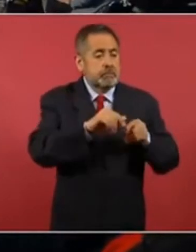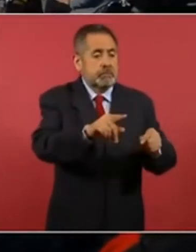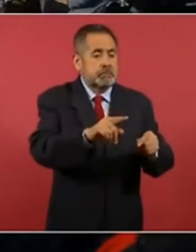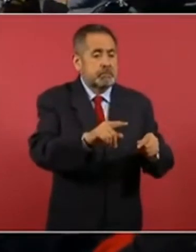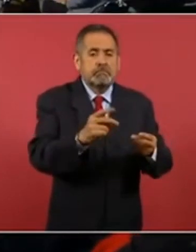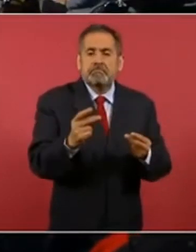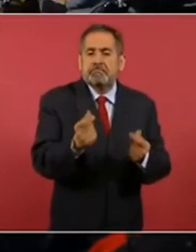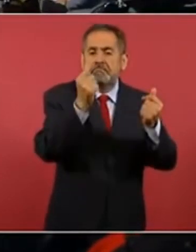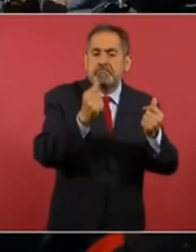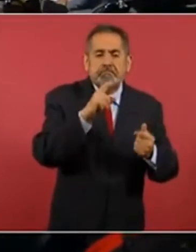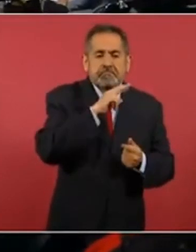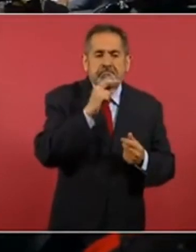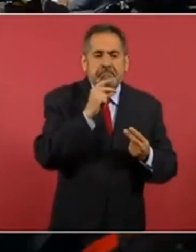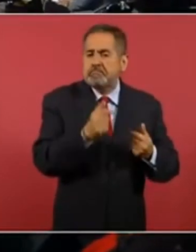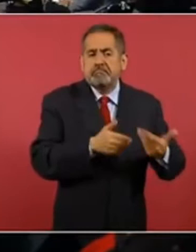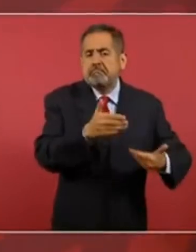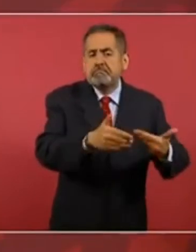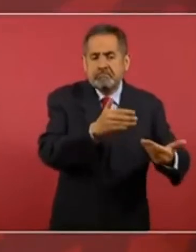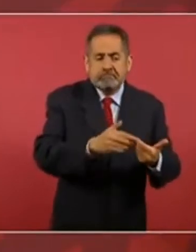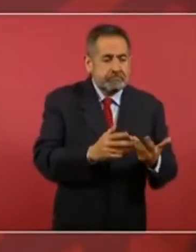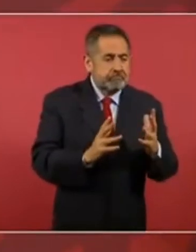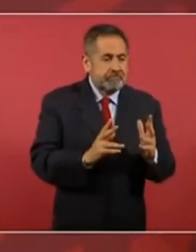se avanza más,